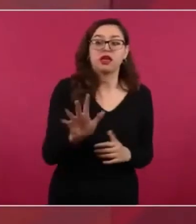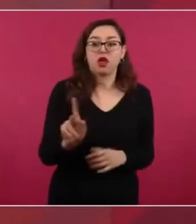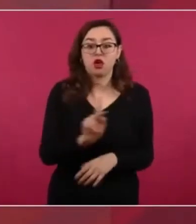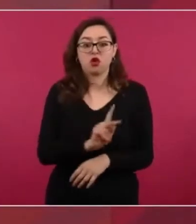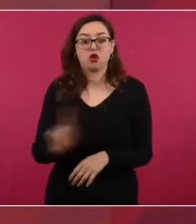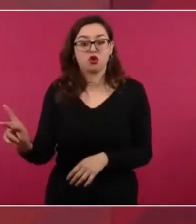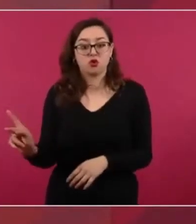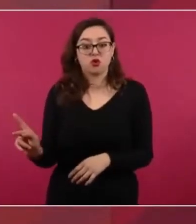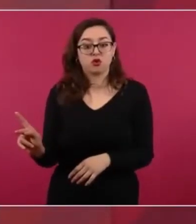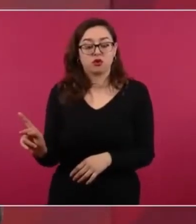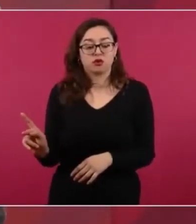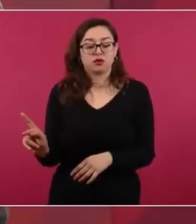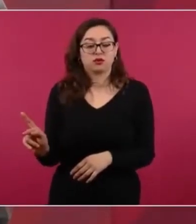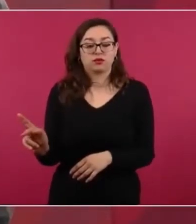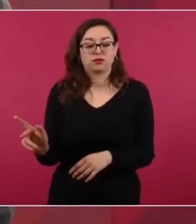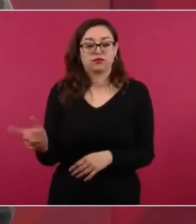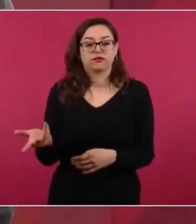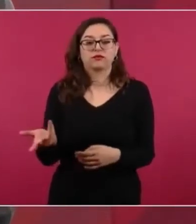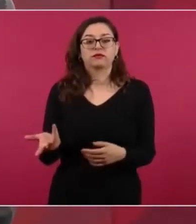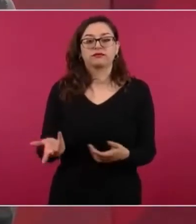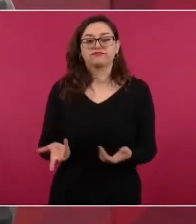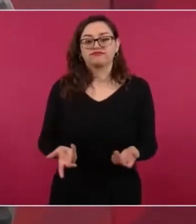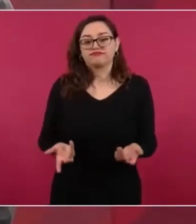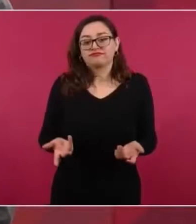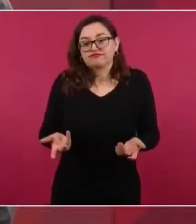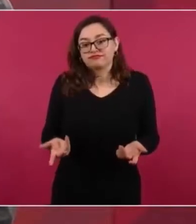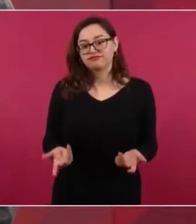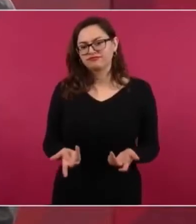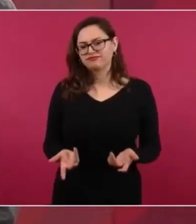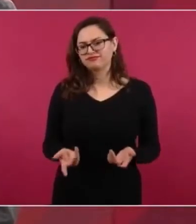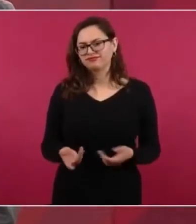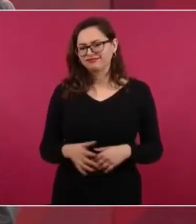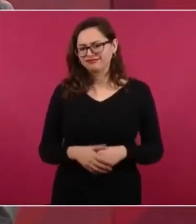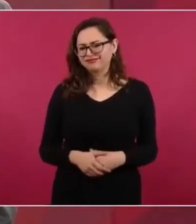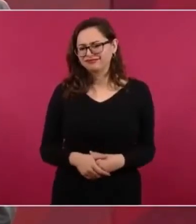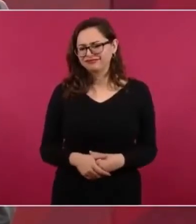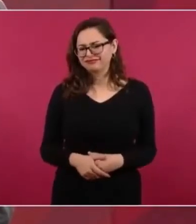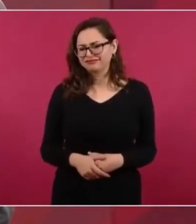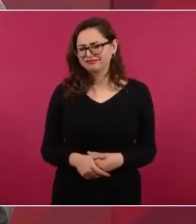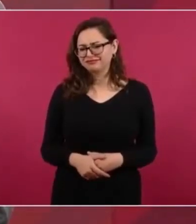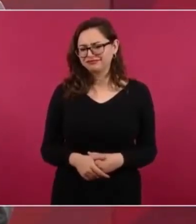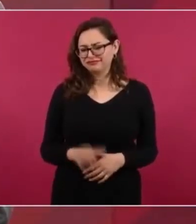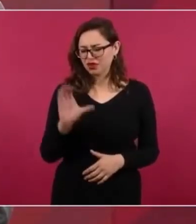Es que depende del concepto de conocimiento.